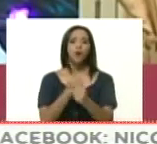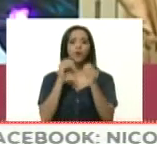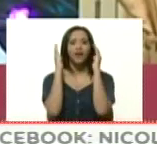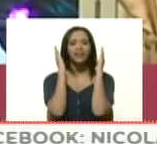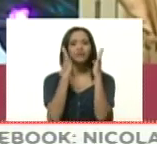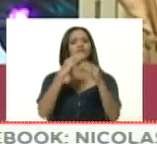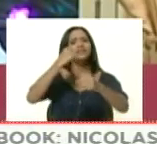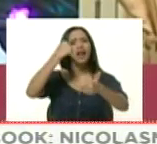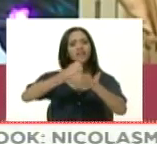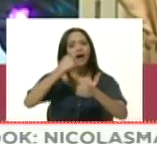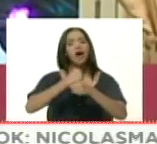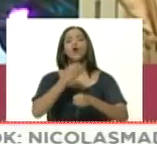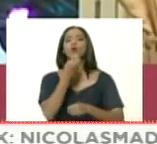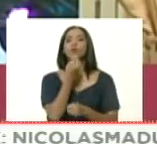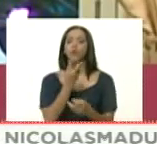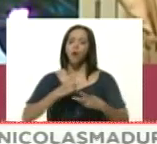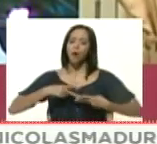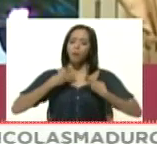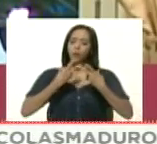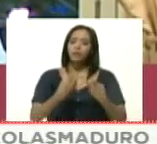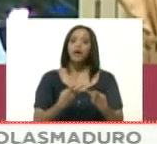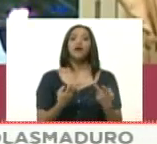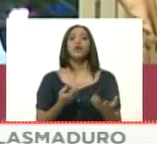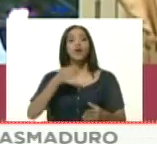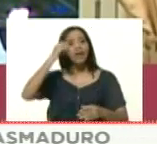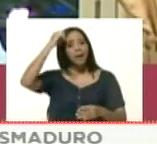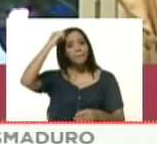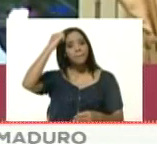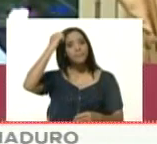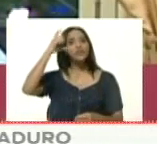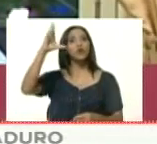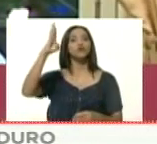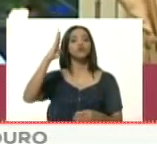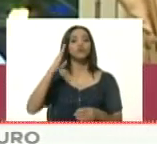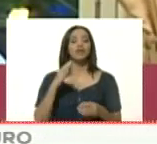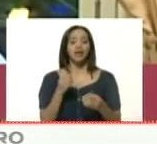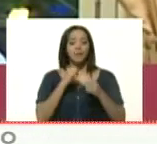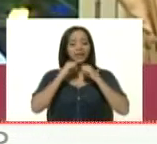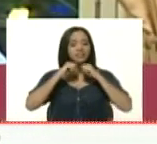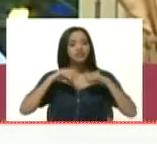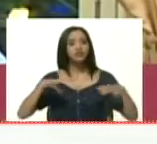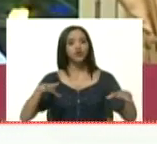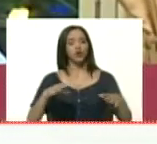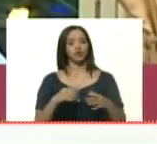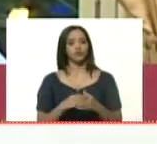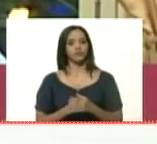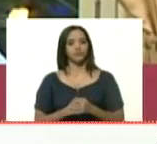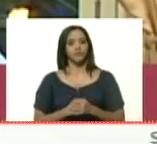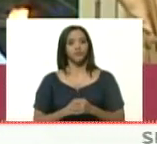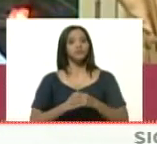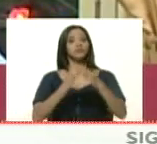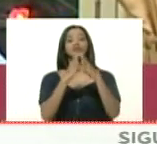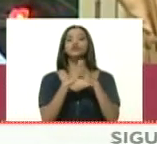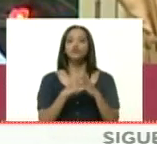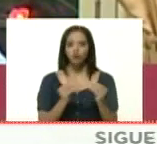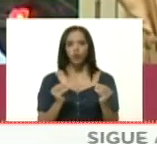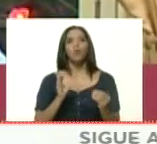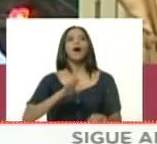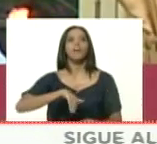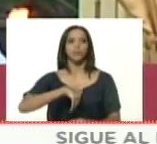con trabajo, con buena voluntad, con la bendición de nuestro Dios, el Creador. Todo es